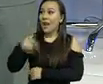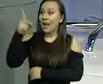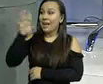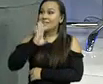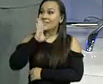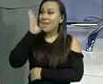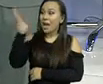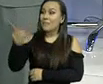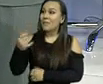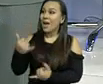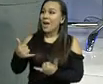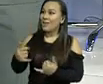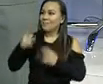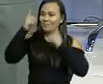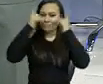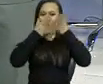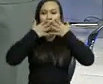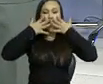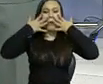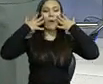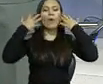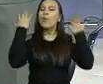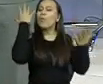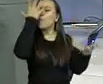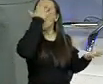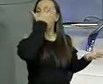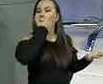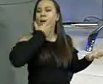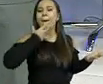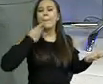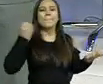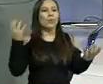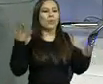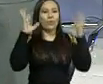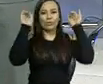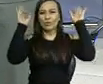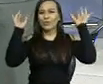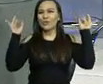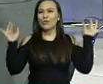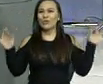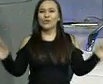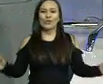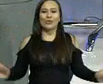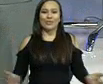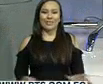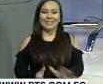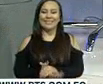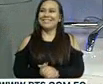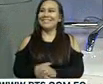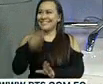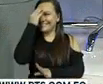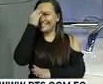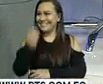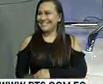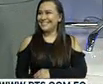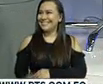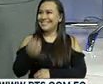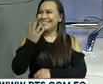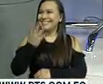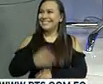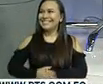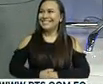querido jorge de la rosa cante más guapo y más brillante que nunca buenos días